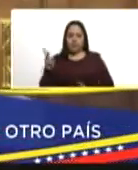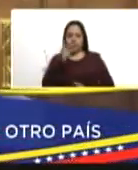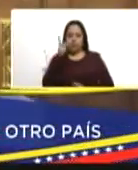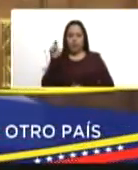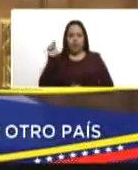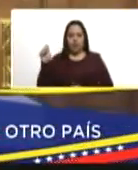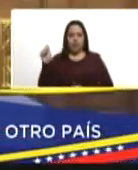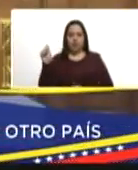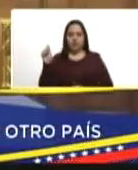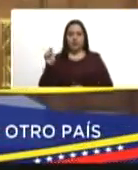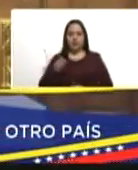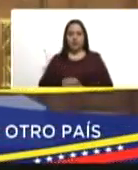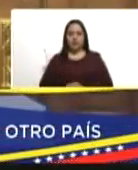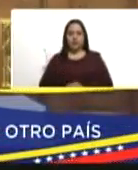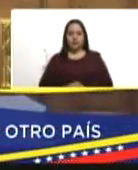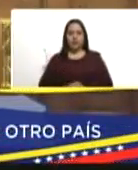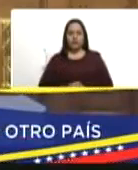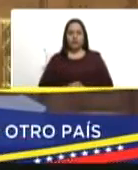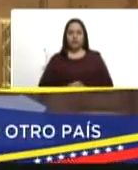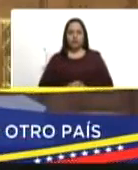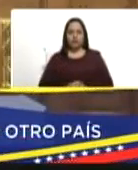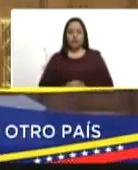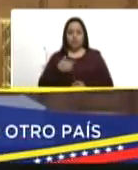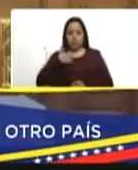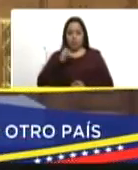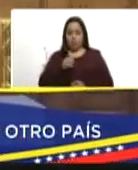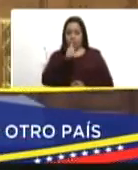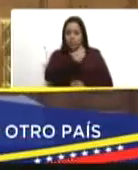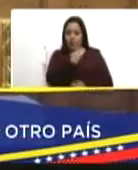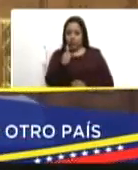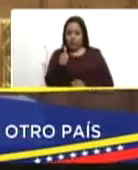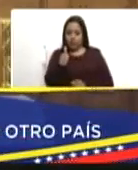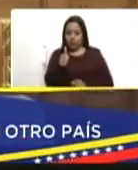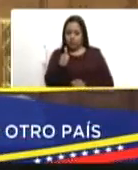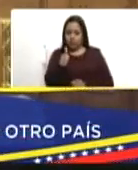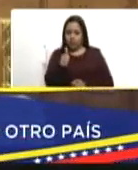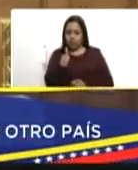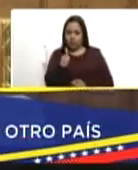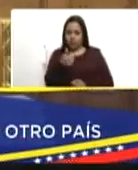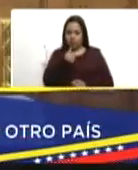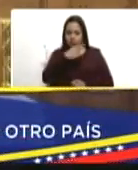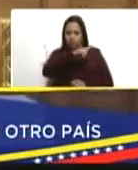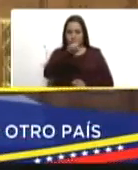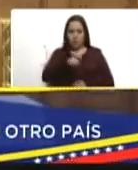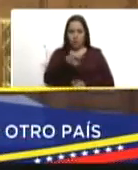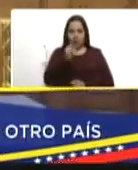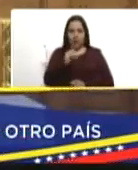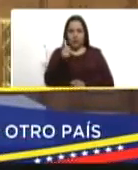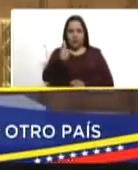t voy bien Ernesto voy bien